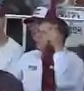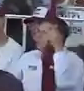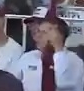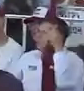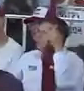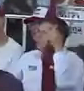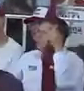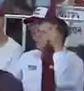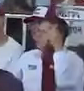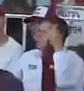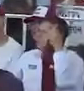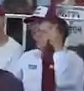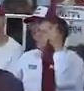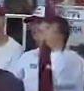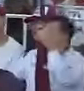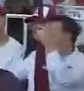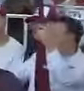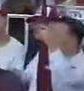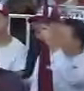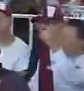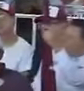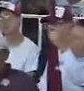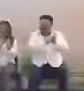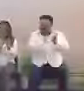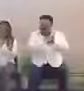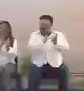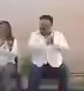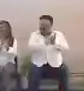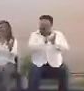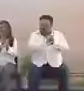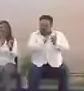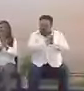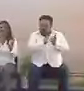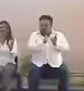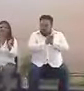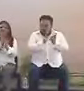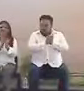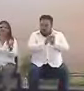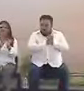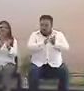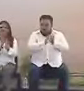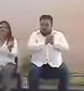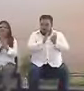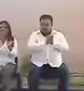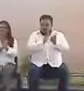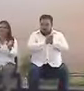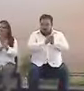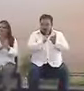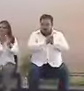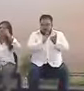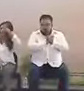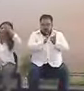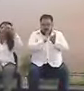jóvenes tengan una oportunidad de salir adelante.